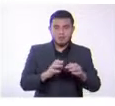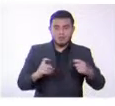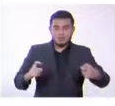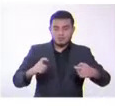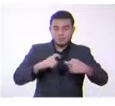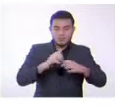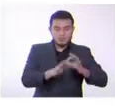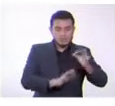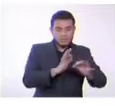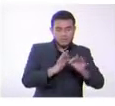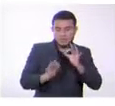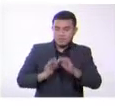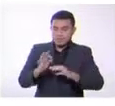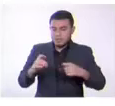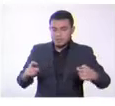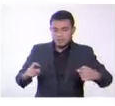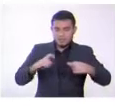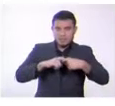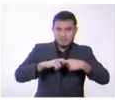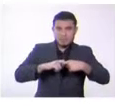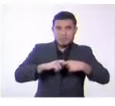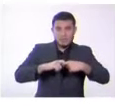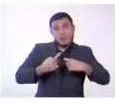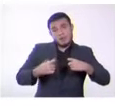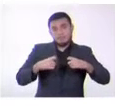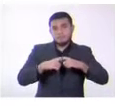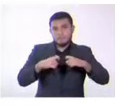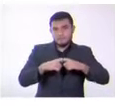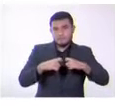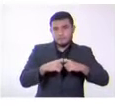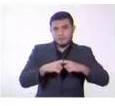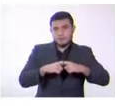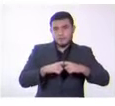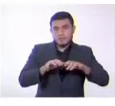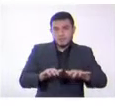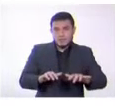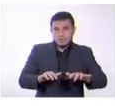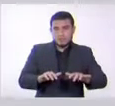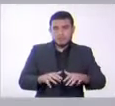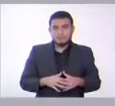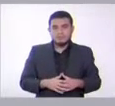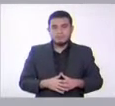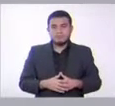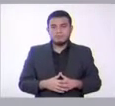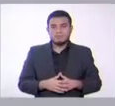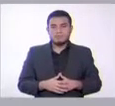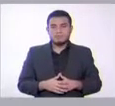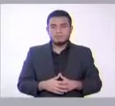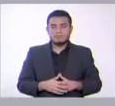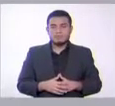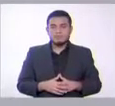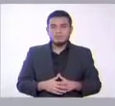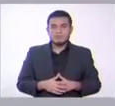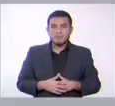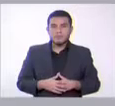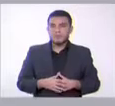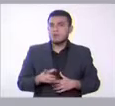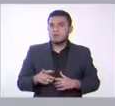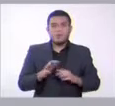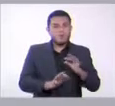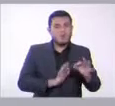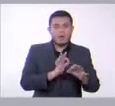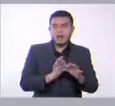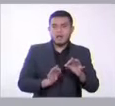unidos por la atracción de las cargas electrostáticas. Pero esto no se da a un par de átomos a la